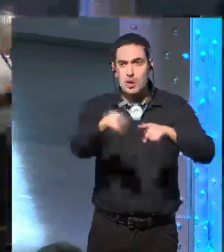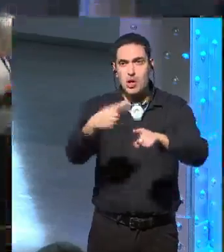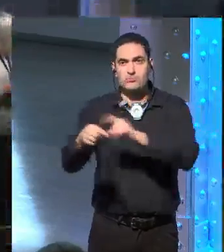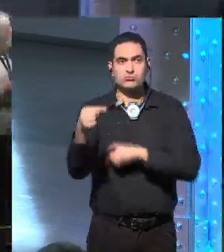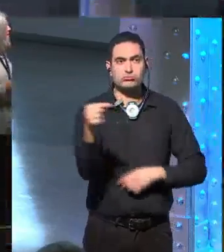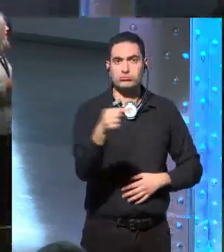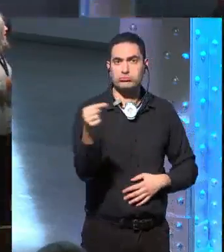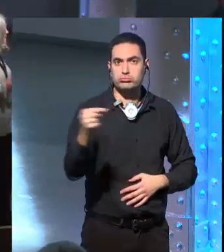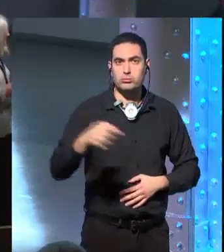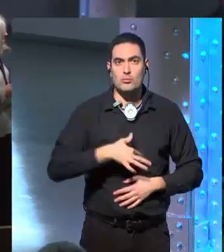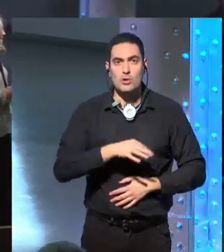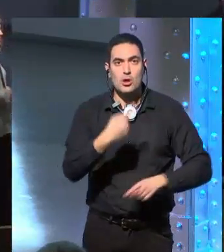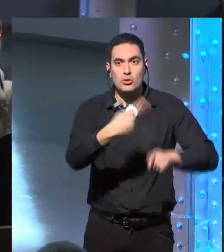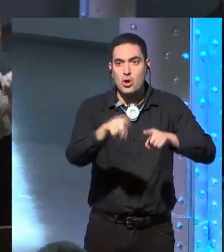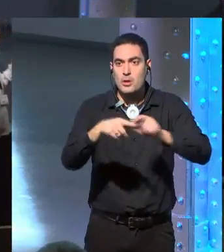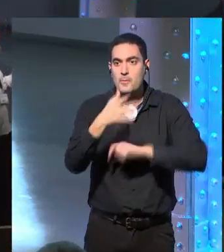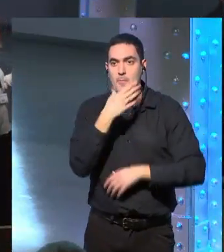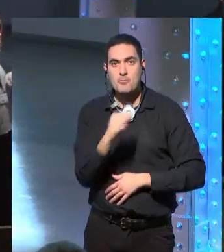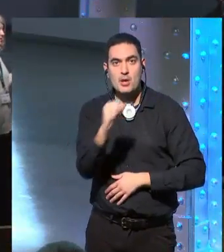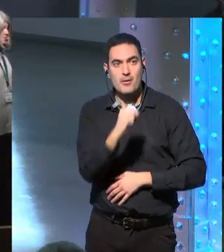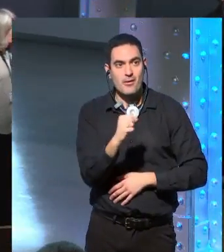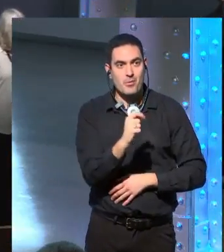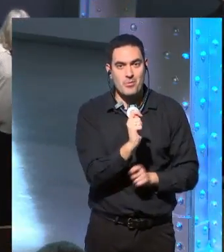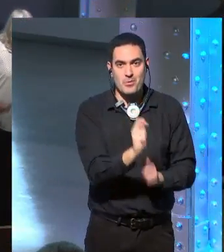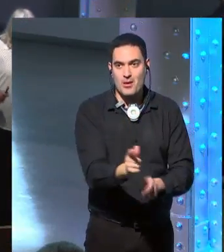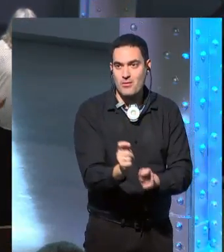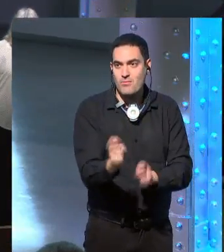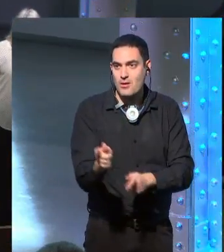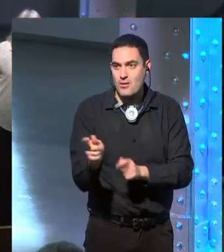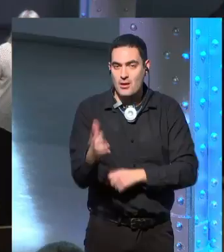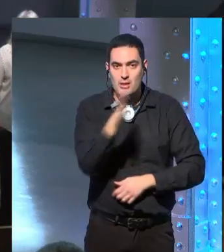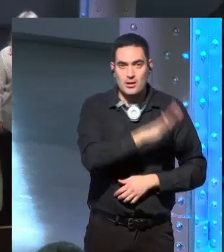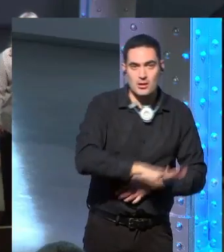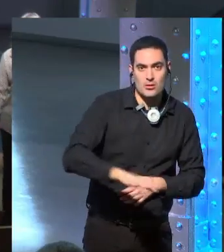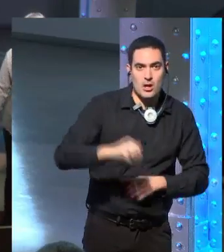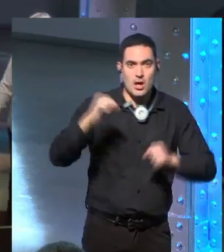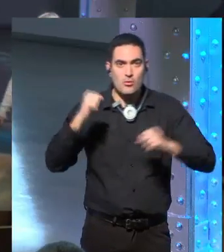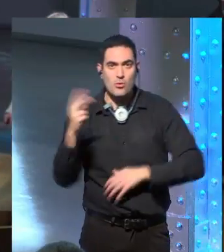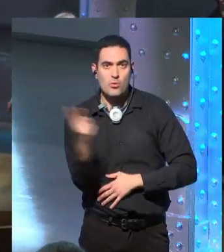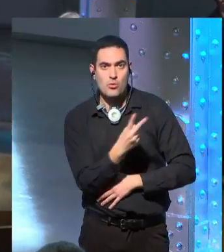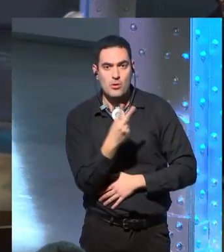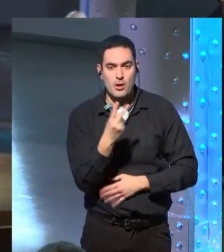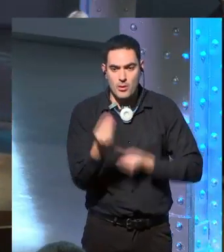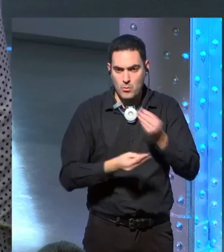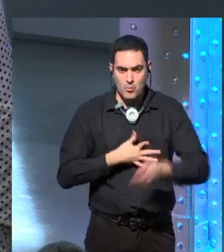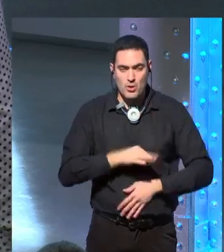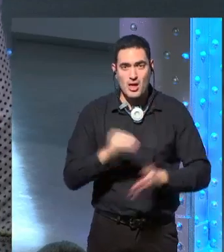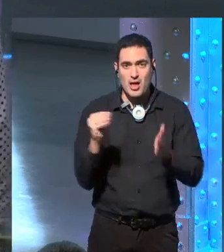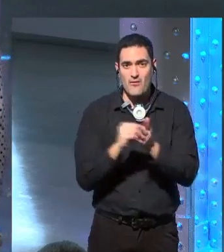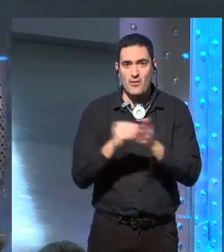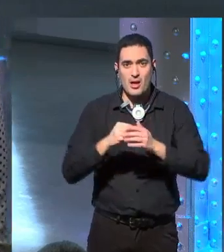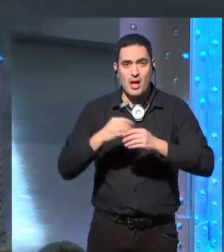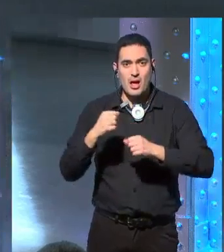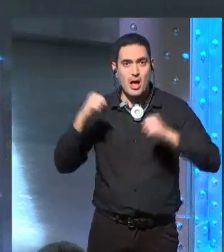negativas. Nosotros tenemos que subrayar las cosas maravillosas que los niños y los adultos pueden hacer. A veces los adultos nos